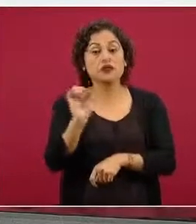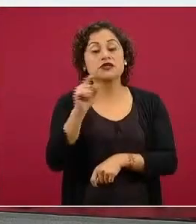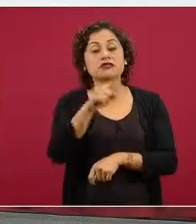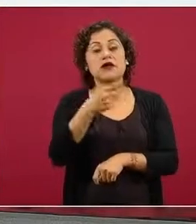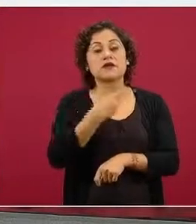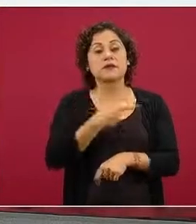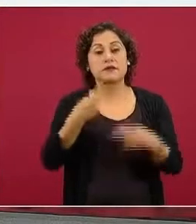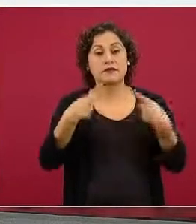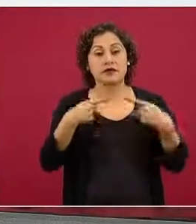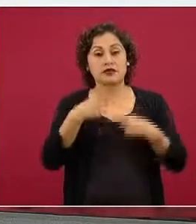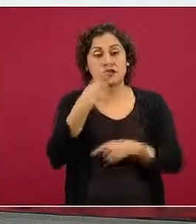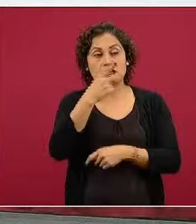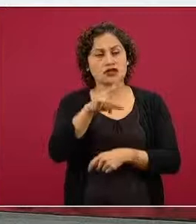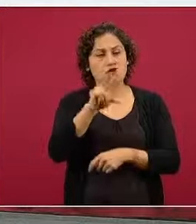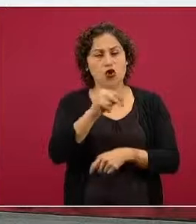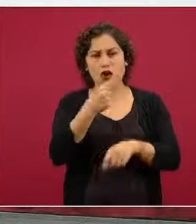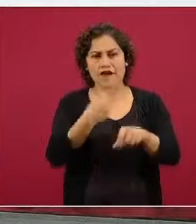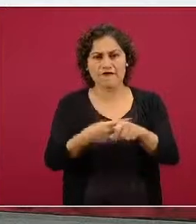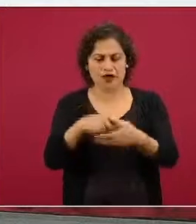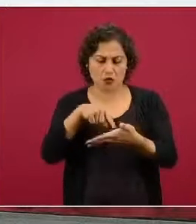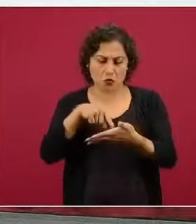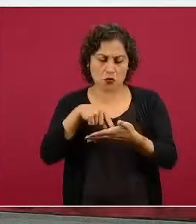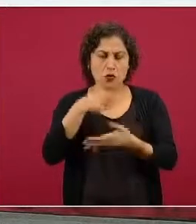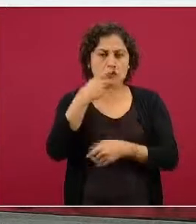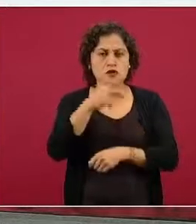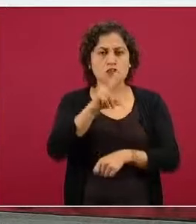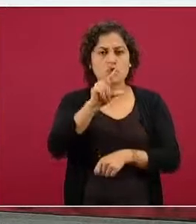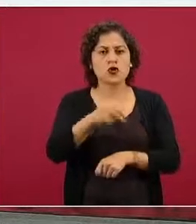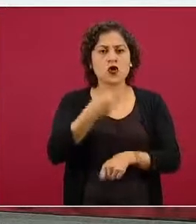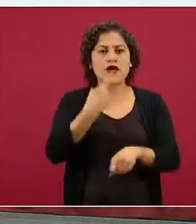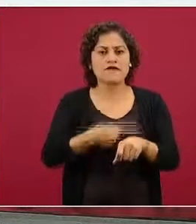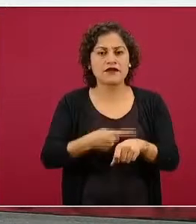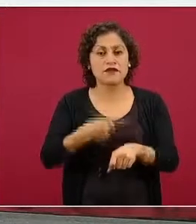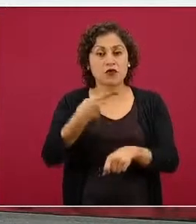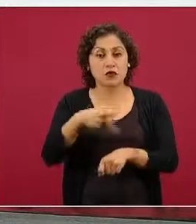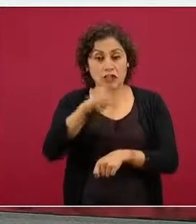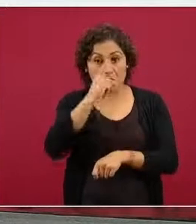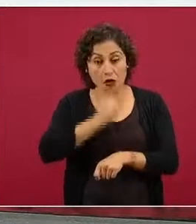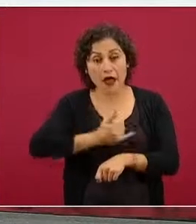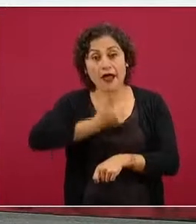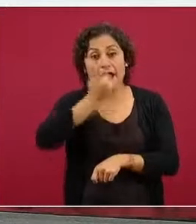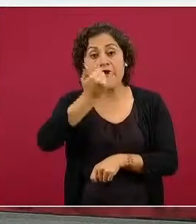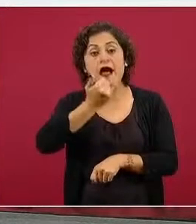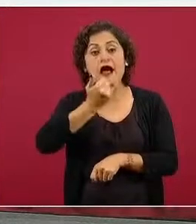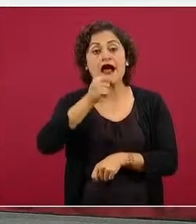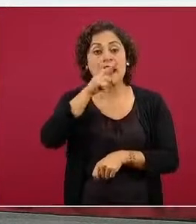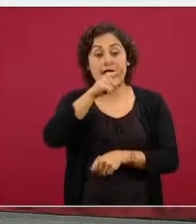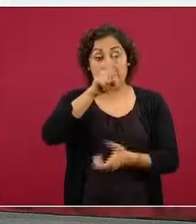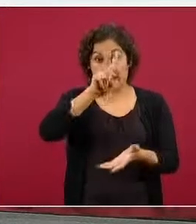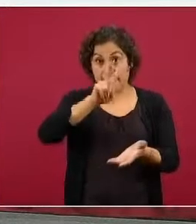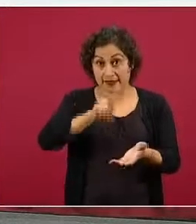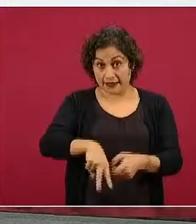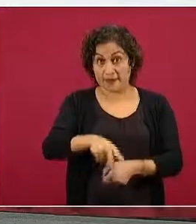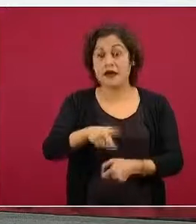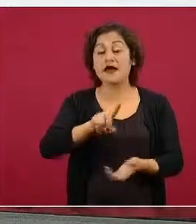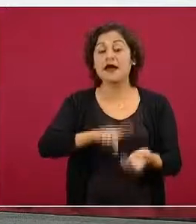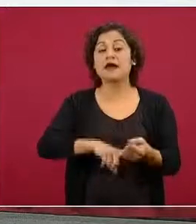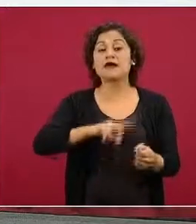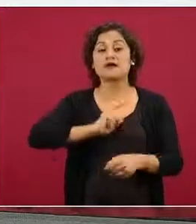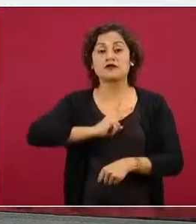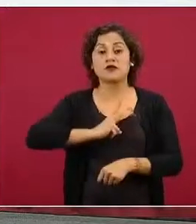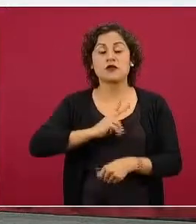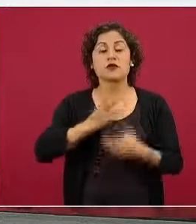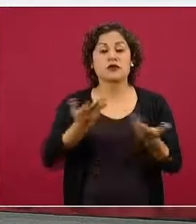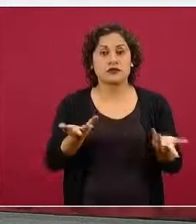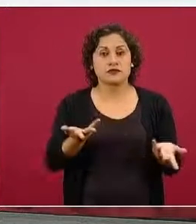decir que es negativa y que sea un falso negativo, eso quiere decir que se le dice que no está enferma de